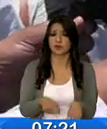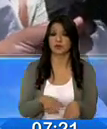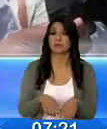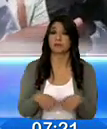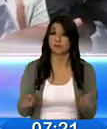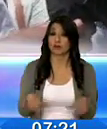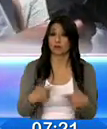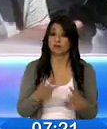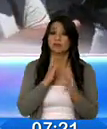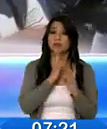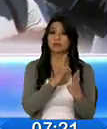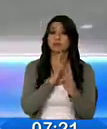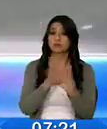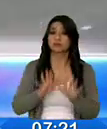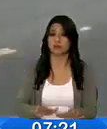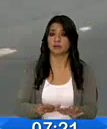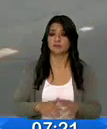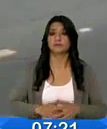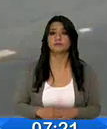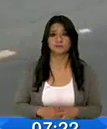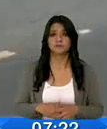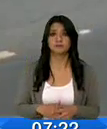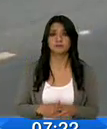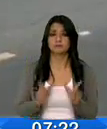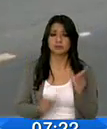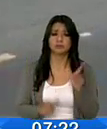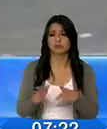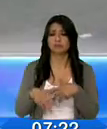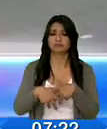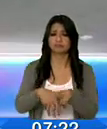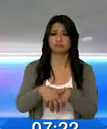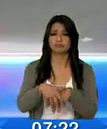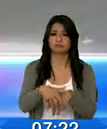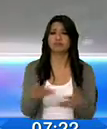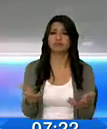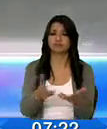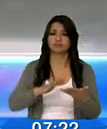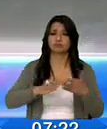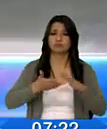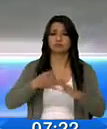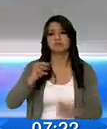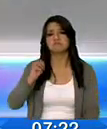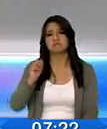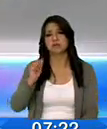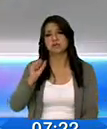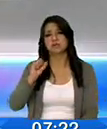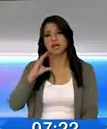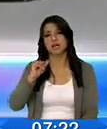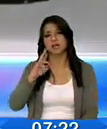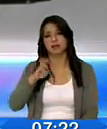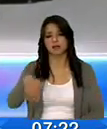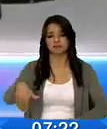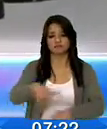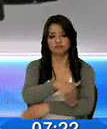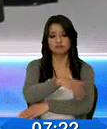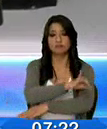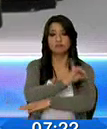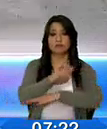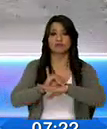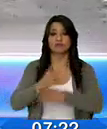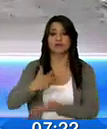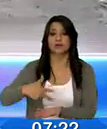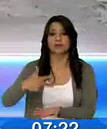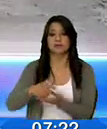de los resultados que nosotros obtengamos. Los centenares de manifestantes se encuentran en la comunidad de Mascarilla, límite provincial entre Imbabura y